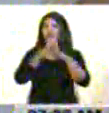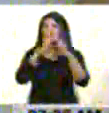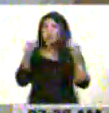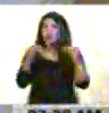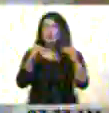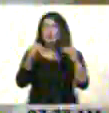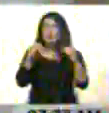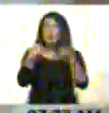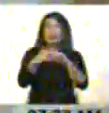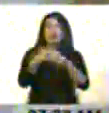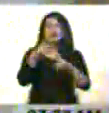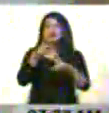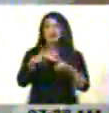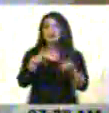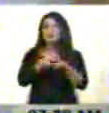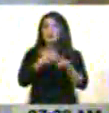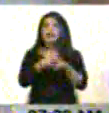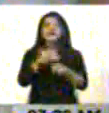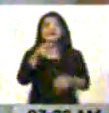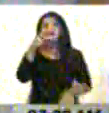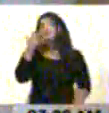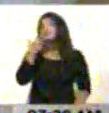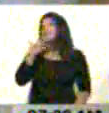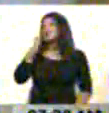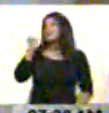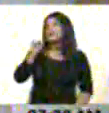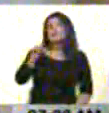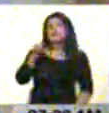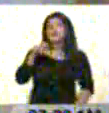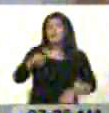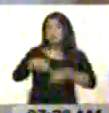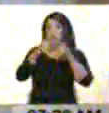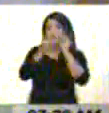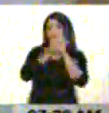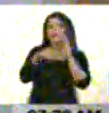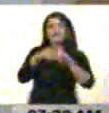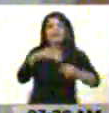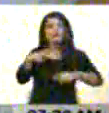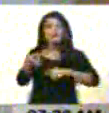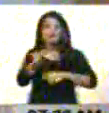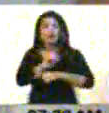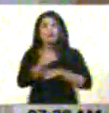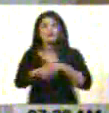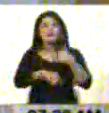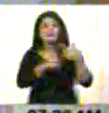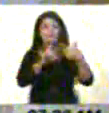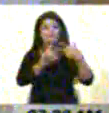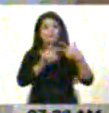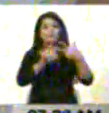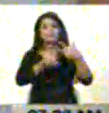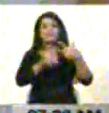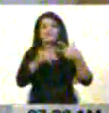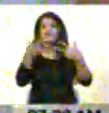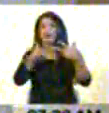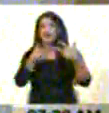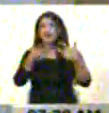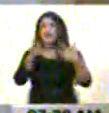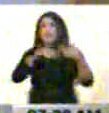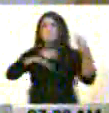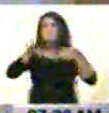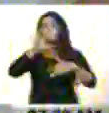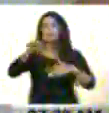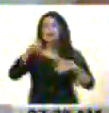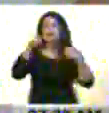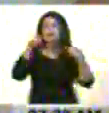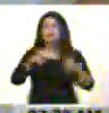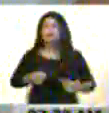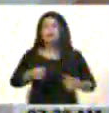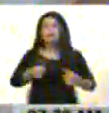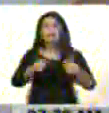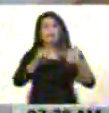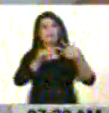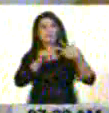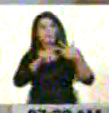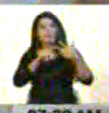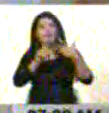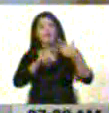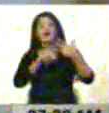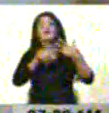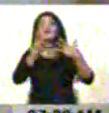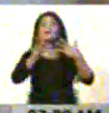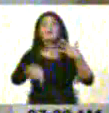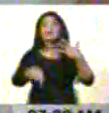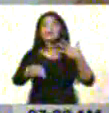si se cometió el delito, a la activación inmediata. Tercer lugar, patria segura. Cuarto lugar, lo que son